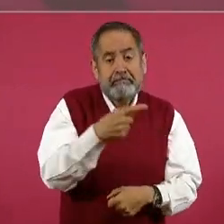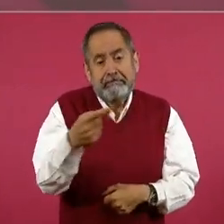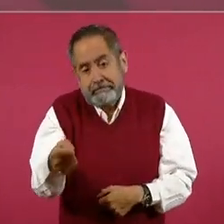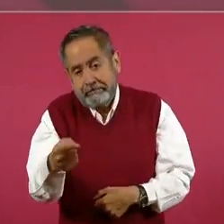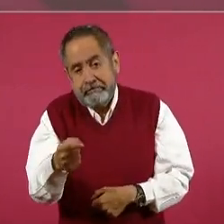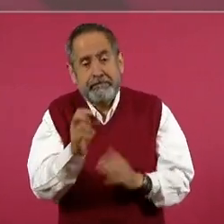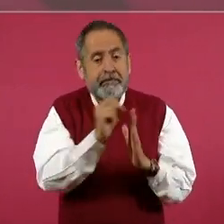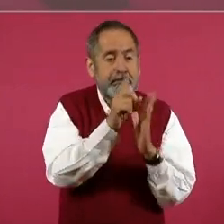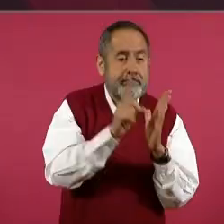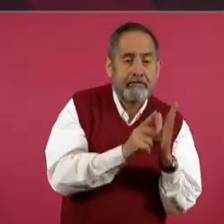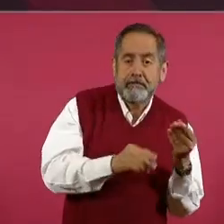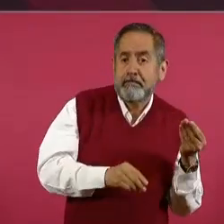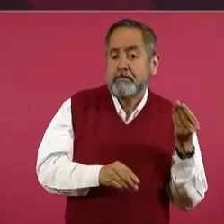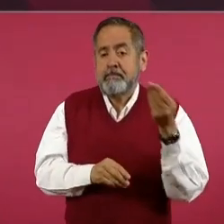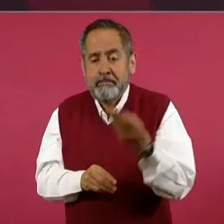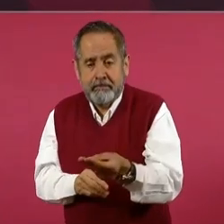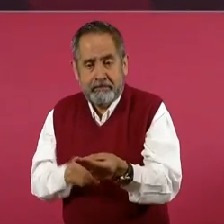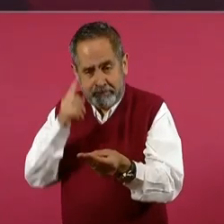una solicitud